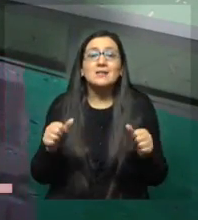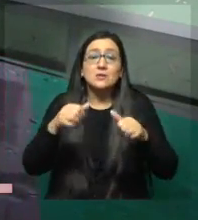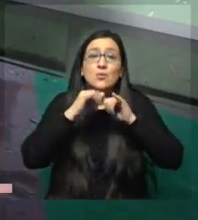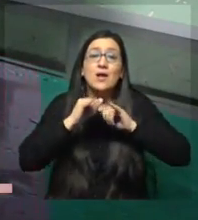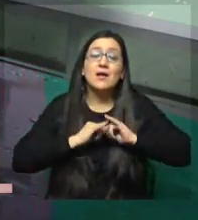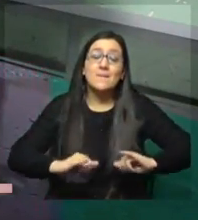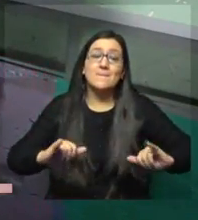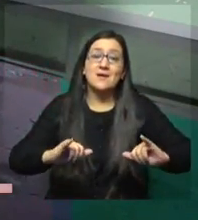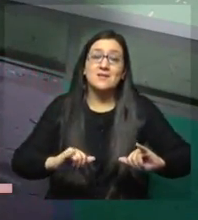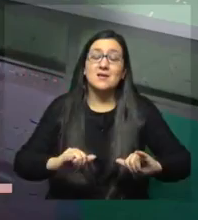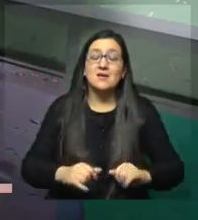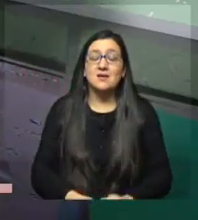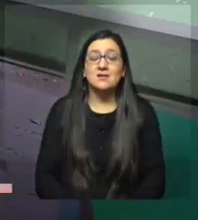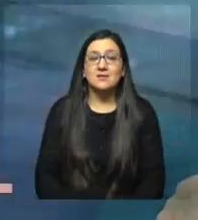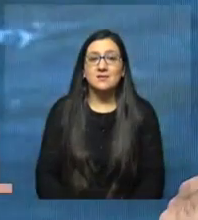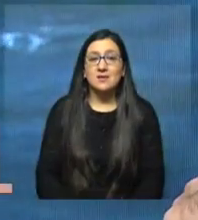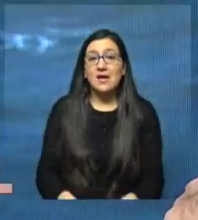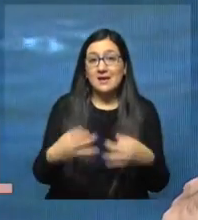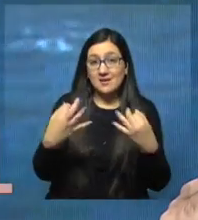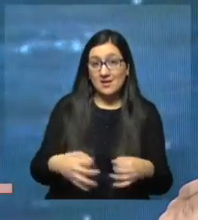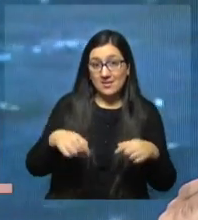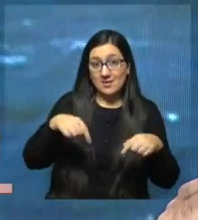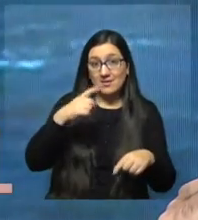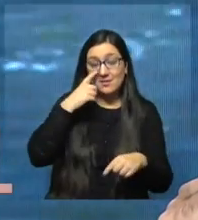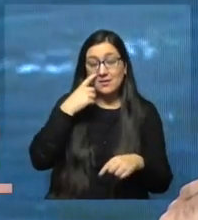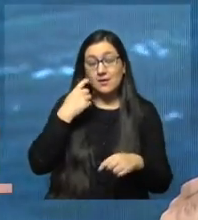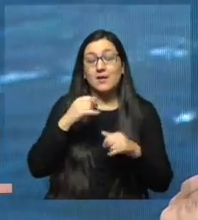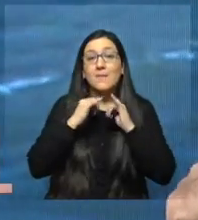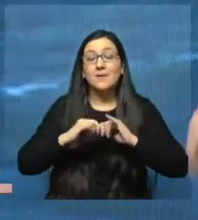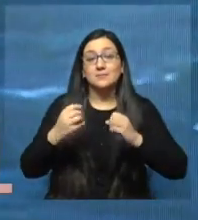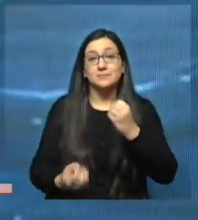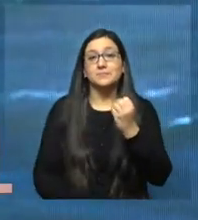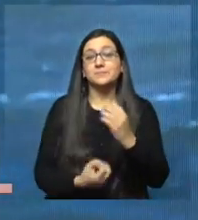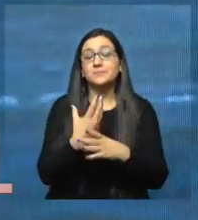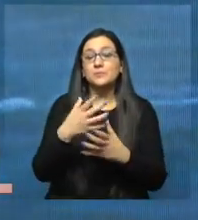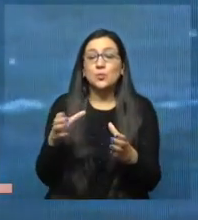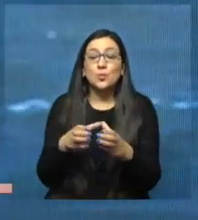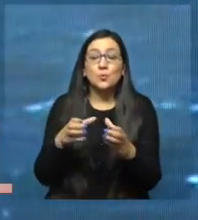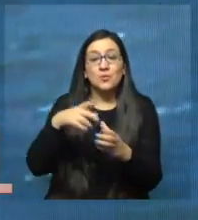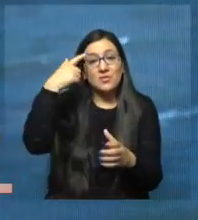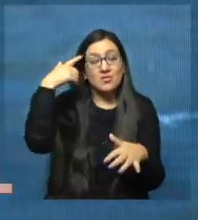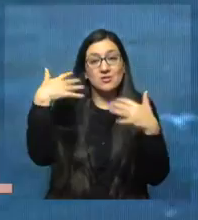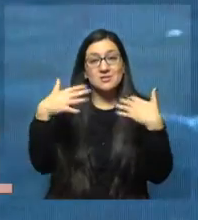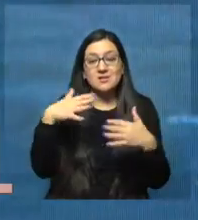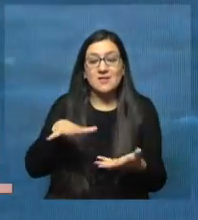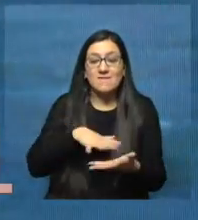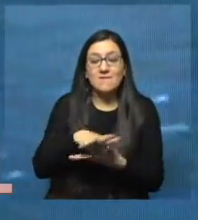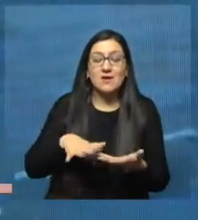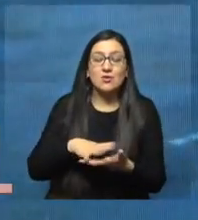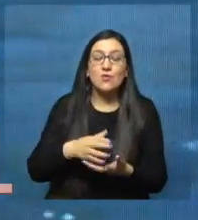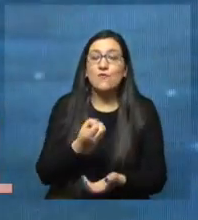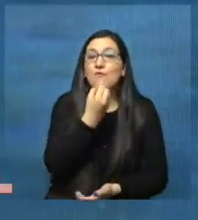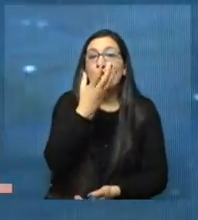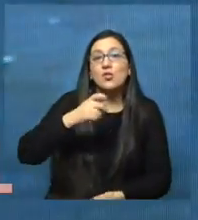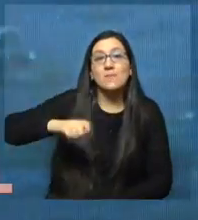que cumple 20 años, ¿no? Sí, en realidad esta campaña surge de un grupo de adolescentes del barrio Flor de Maroñas que estaban muy preocupados por la violencia que